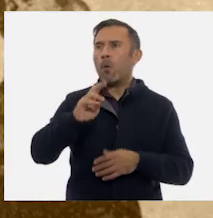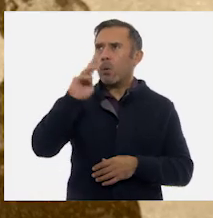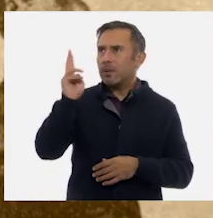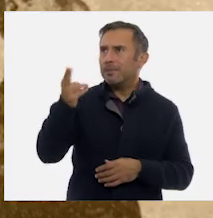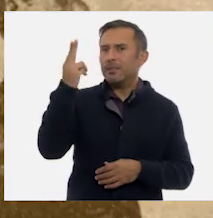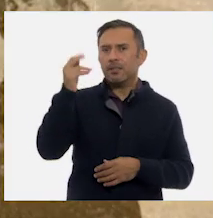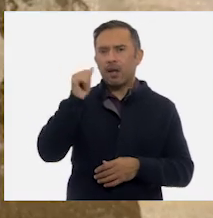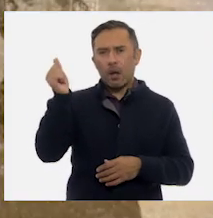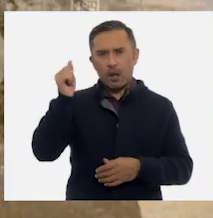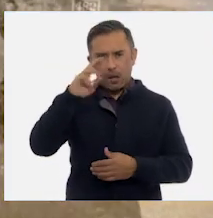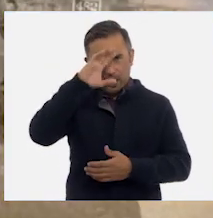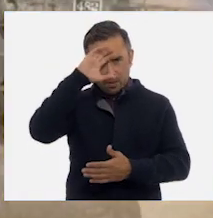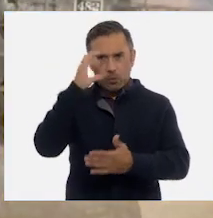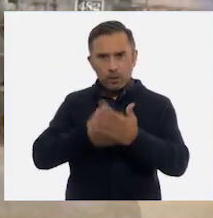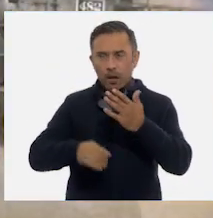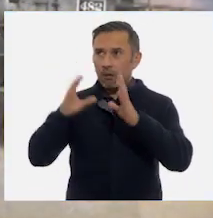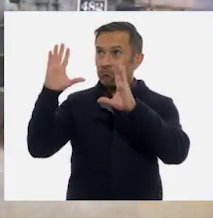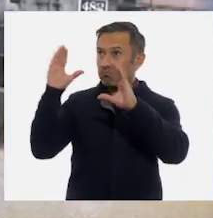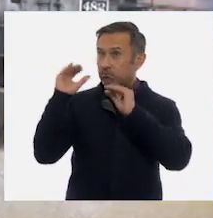católicas.